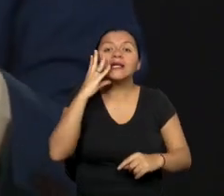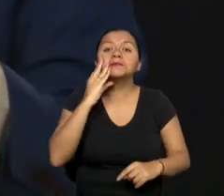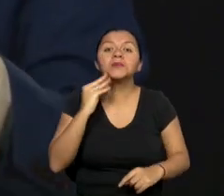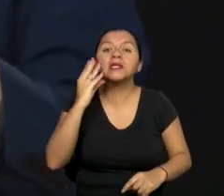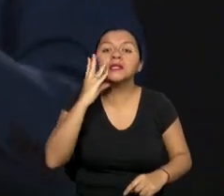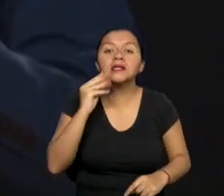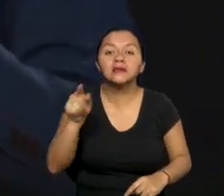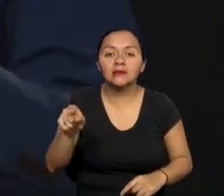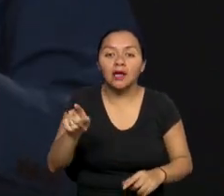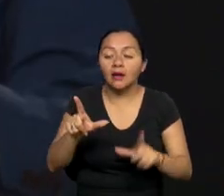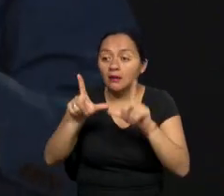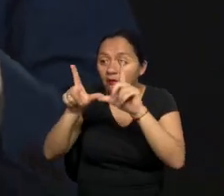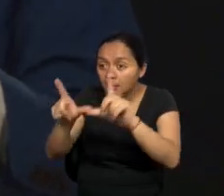La